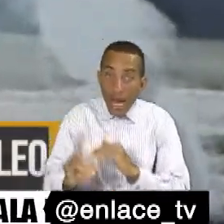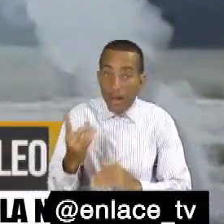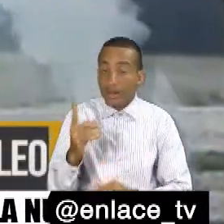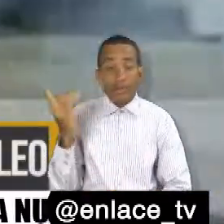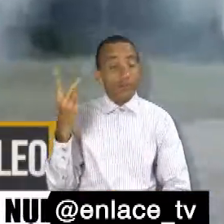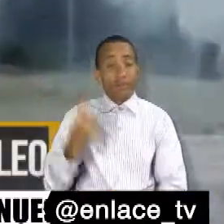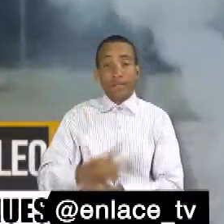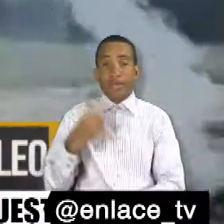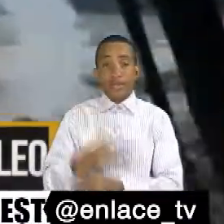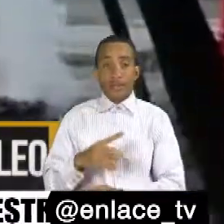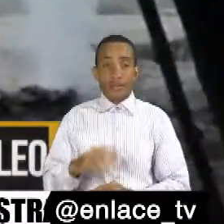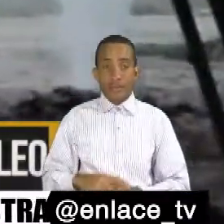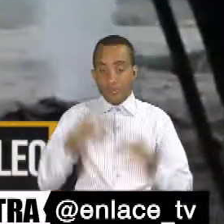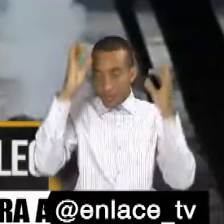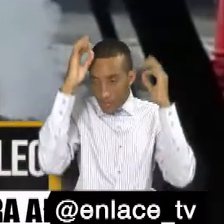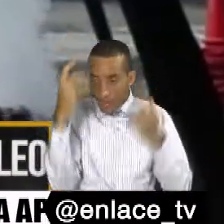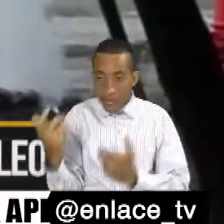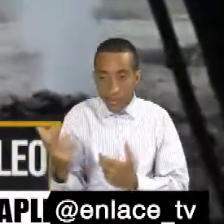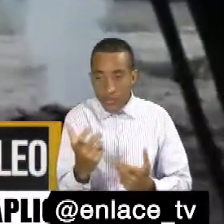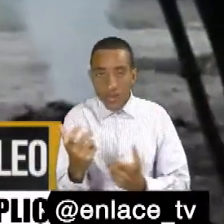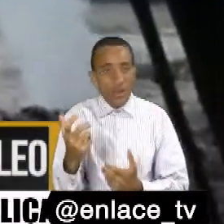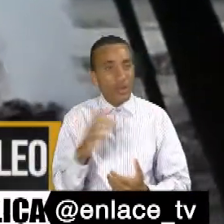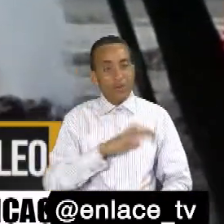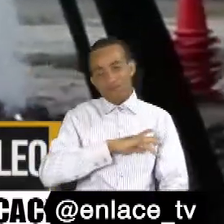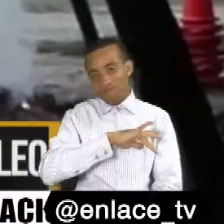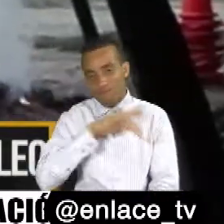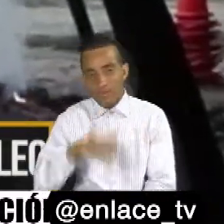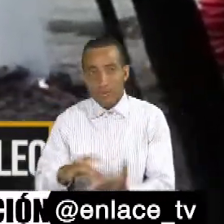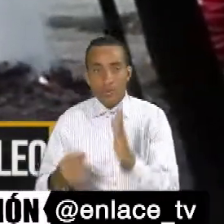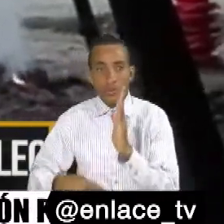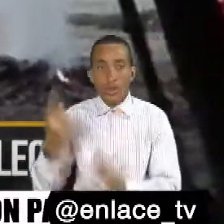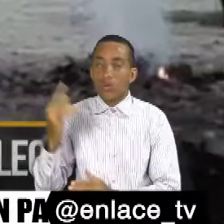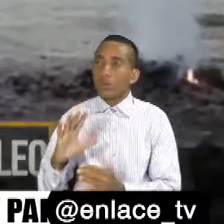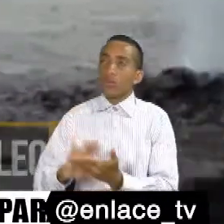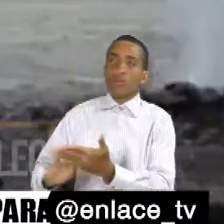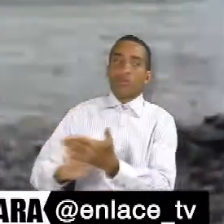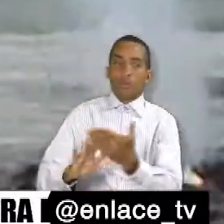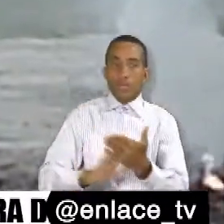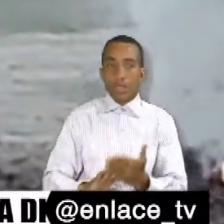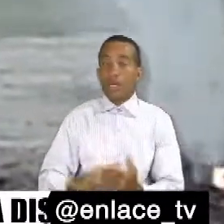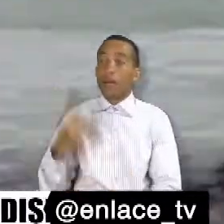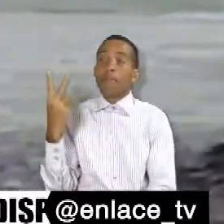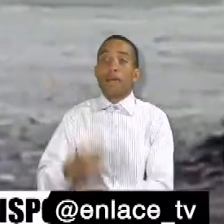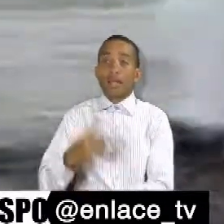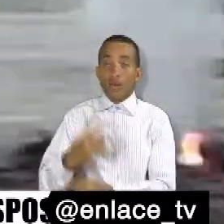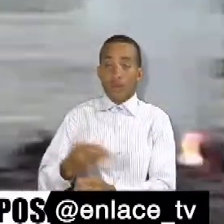bomberos voluntarios hizo presencia de inmediato en el lugar y aunque controlaron la emergencia, el peligro allí persiste.